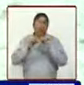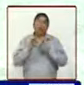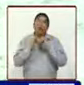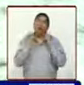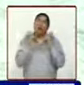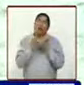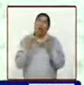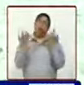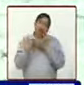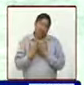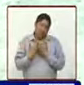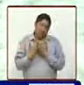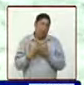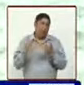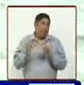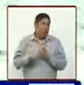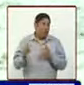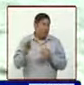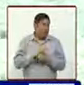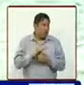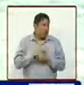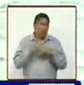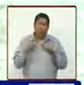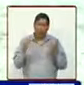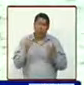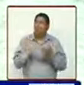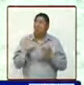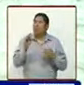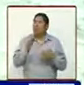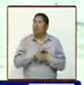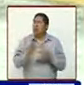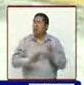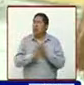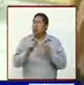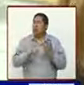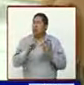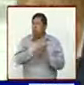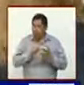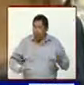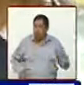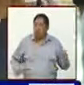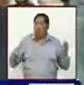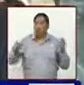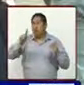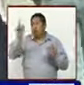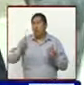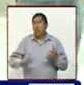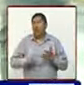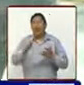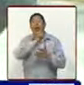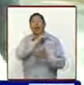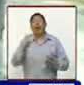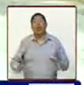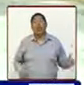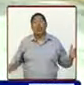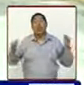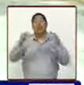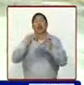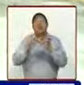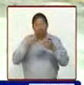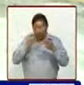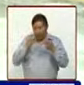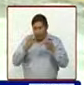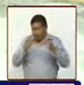equipo interinstitucional conformado por los ministerios de Salud, de Defensa, la Gobernación de La Paz y la Alcaldía Paseña, realizaron